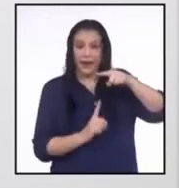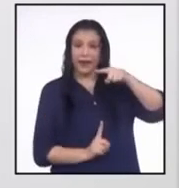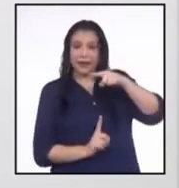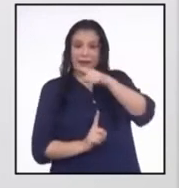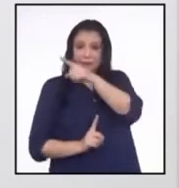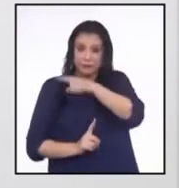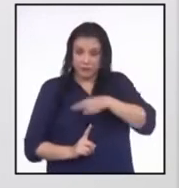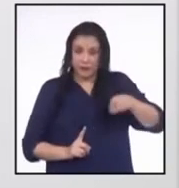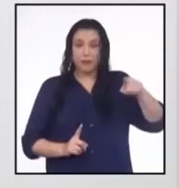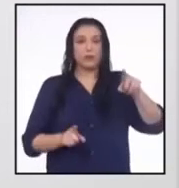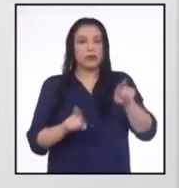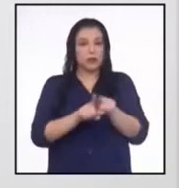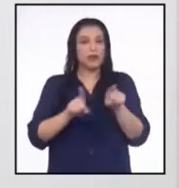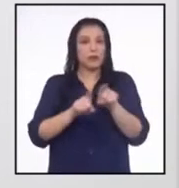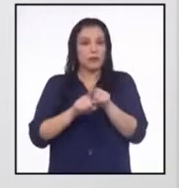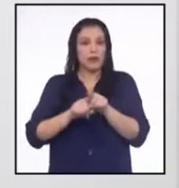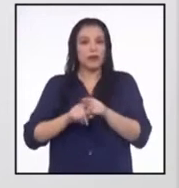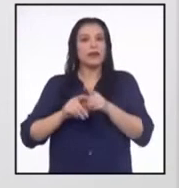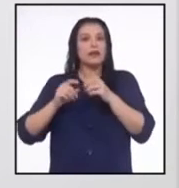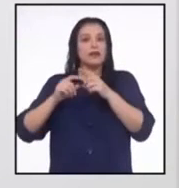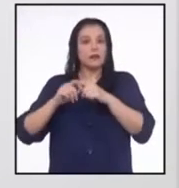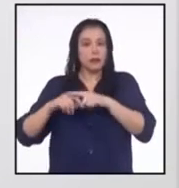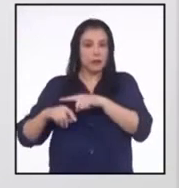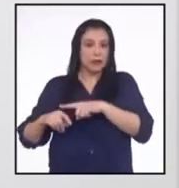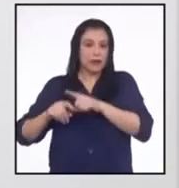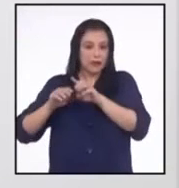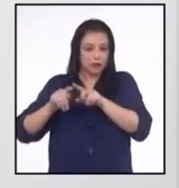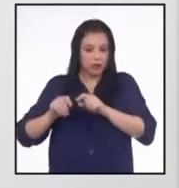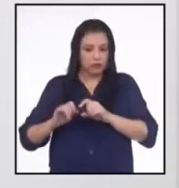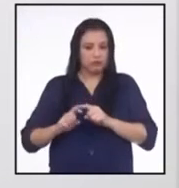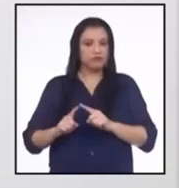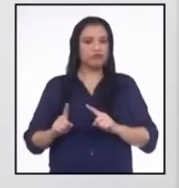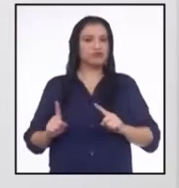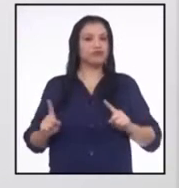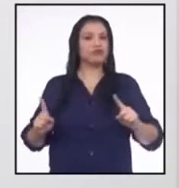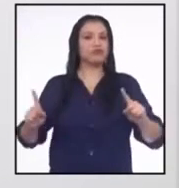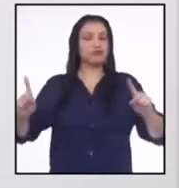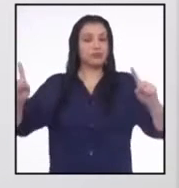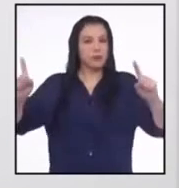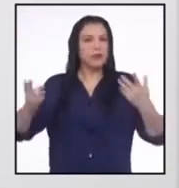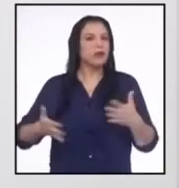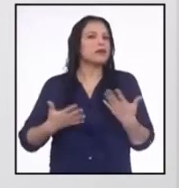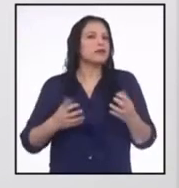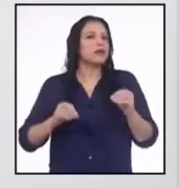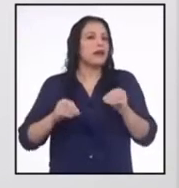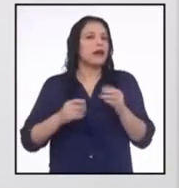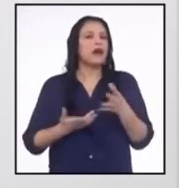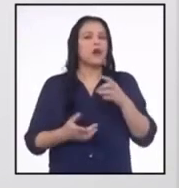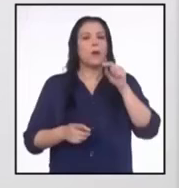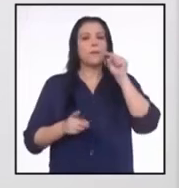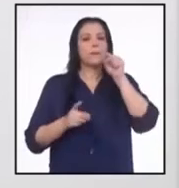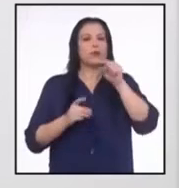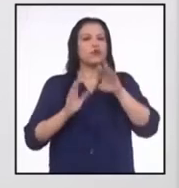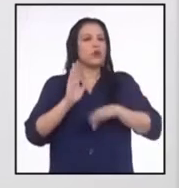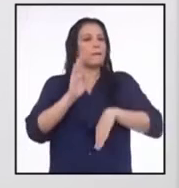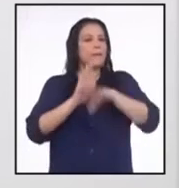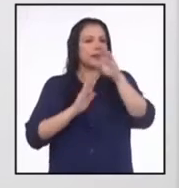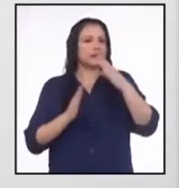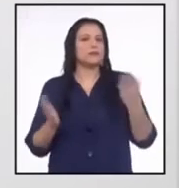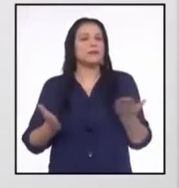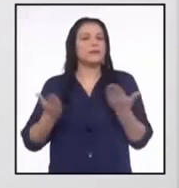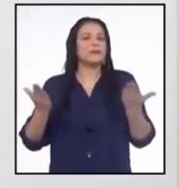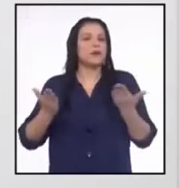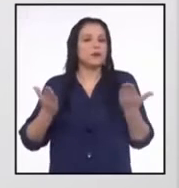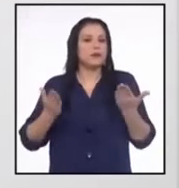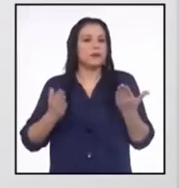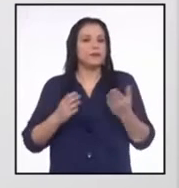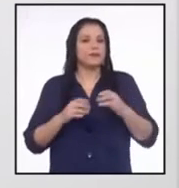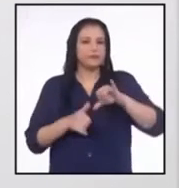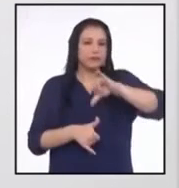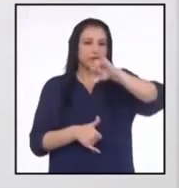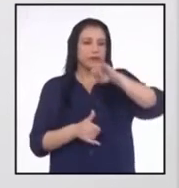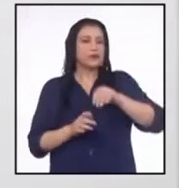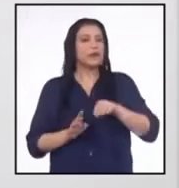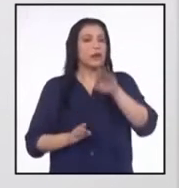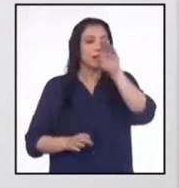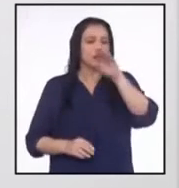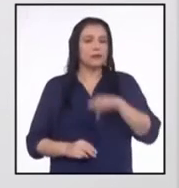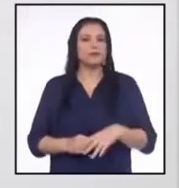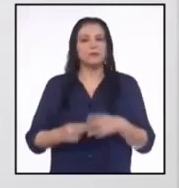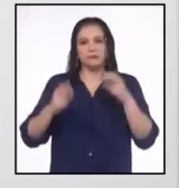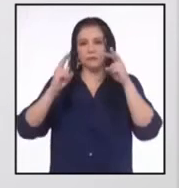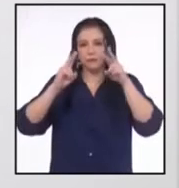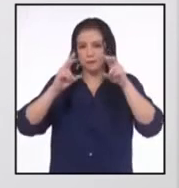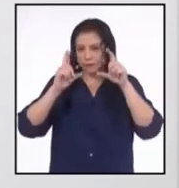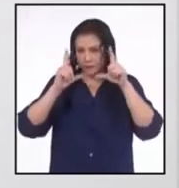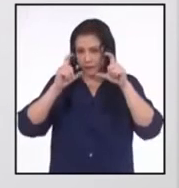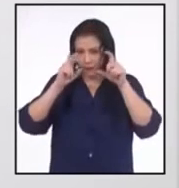cable también se va abriendo hacia arriba, por lo que se establecería un punto máximo ubicado en la parte alta. Veamos